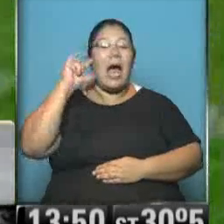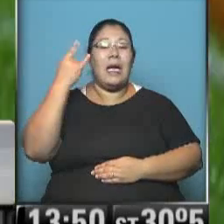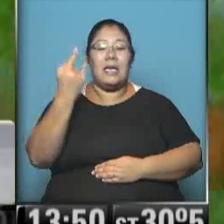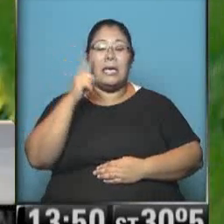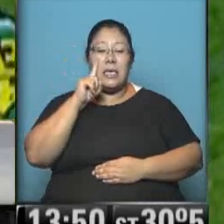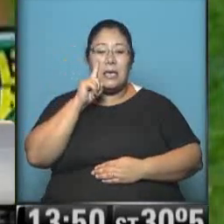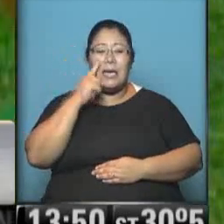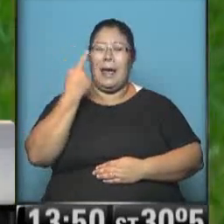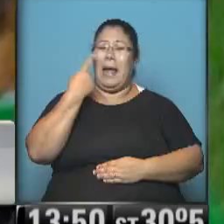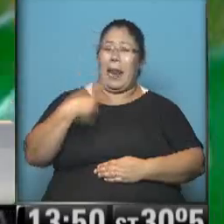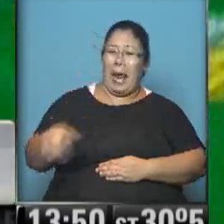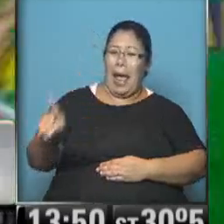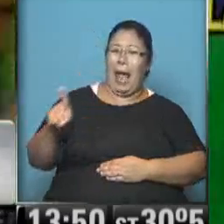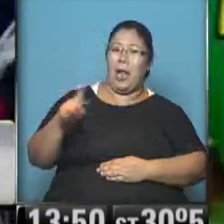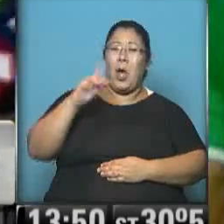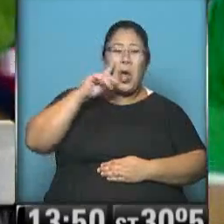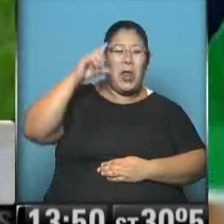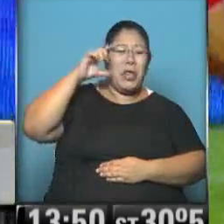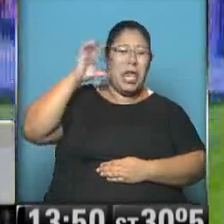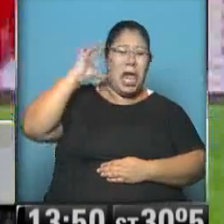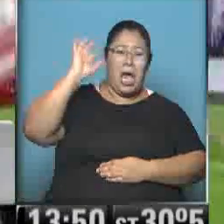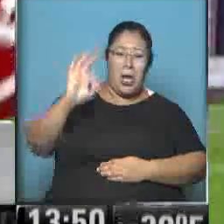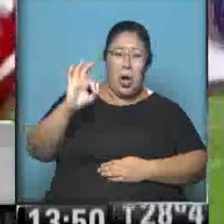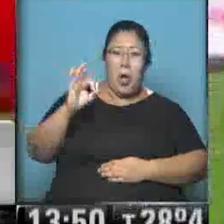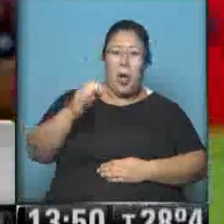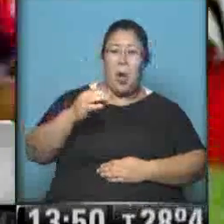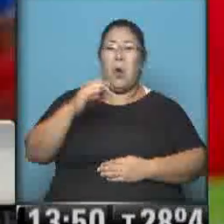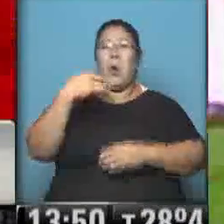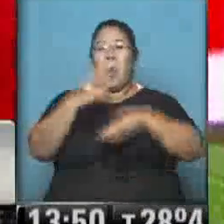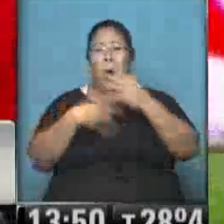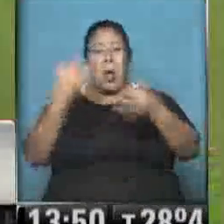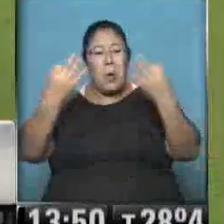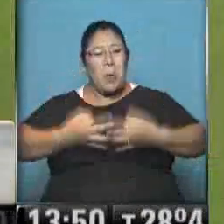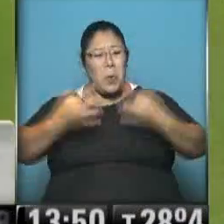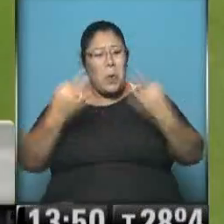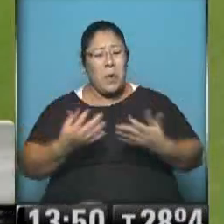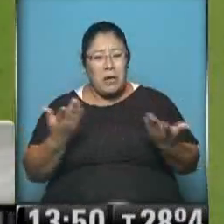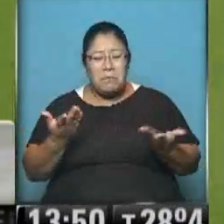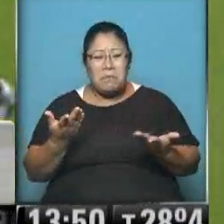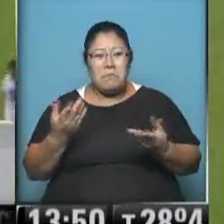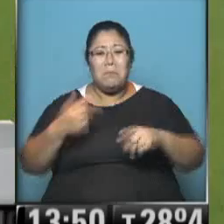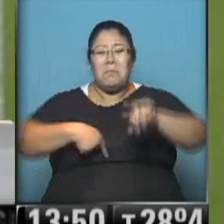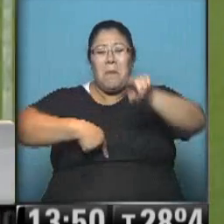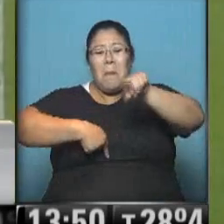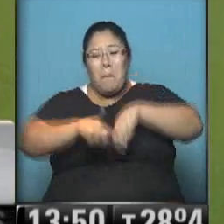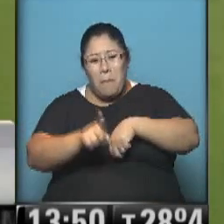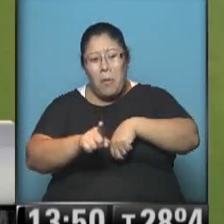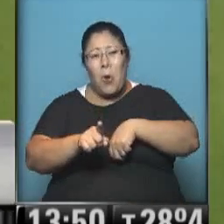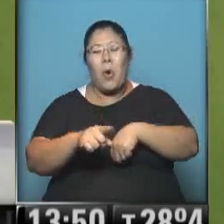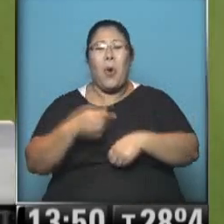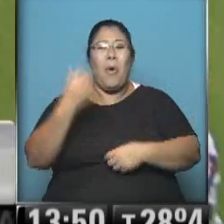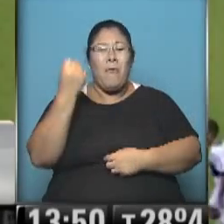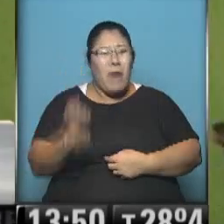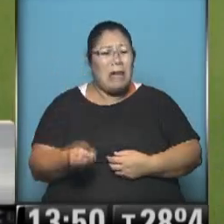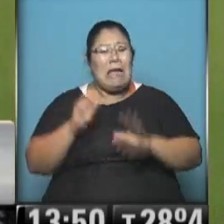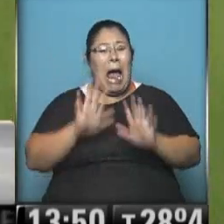qué raro, Diego, ¿eh? Vos en esa... Hombre de gambeta, de patear al arco. Fíjate la pierna fuerte allí. Pero dice, yo no. Claro, ¿qué va